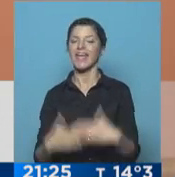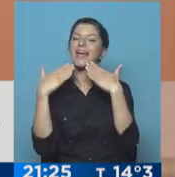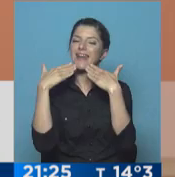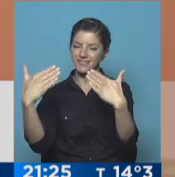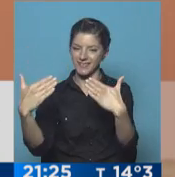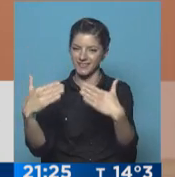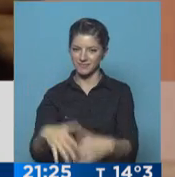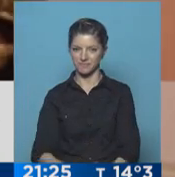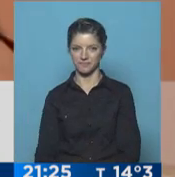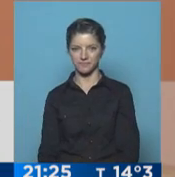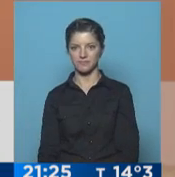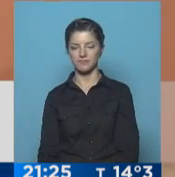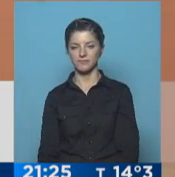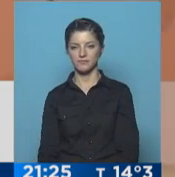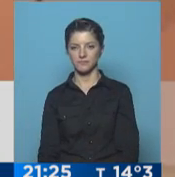Gracias.